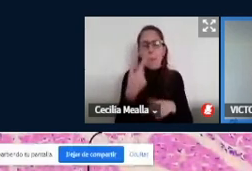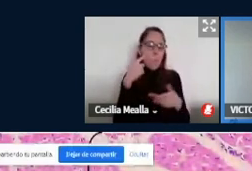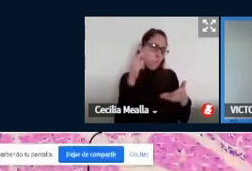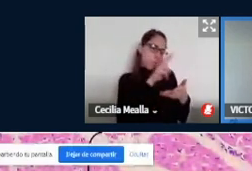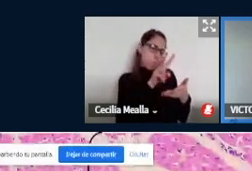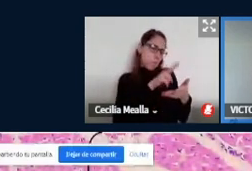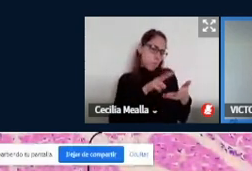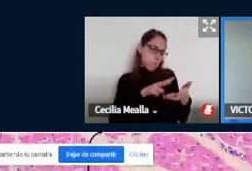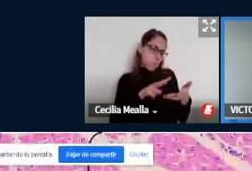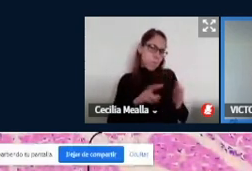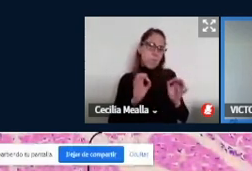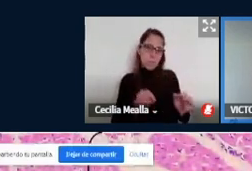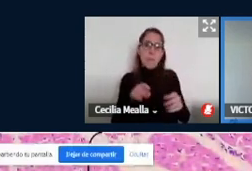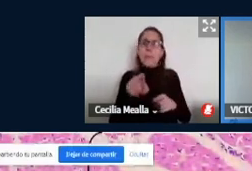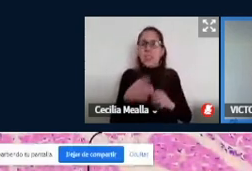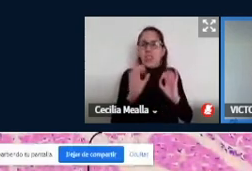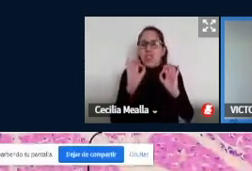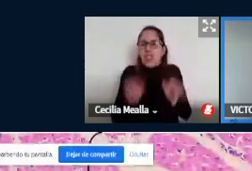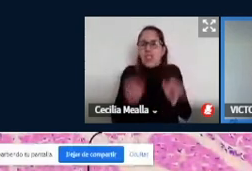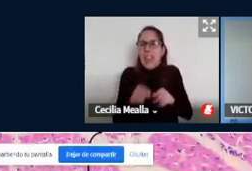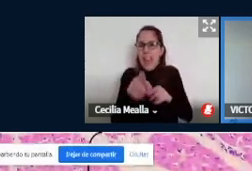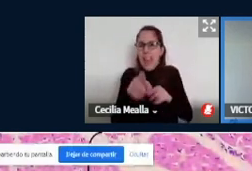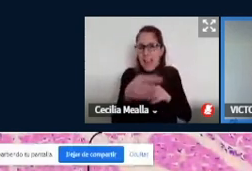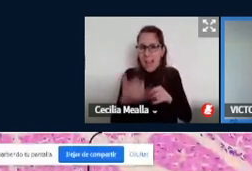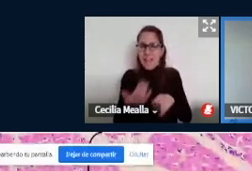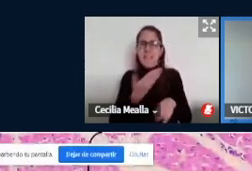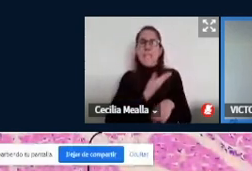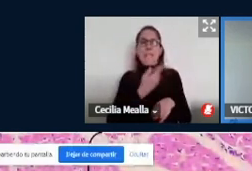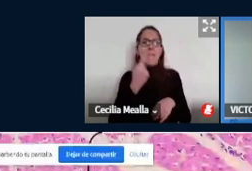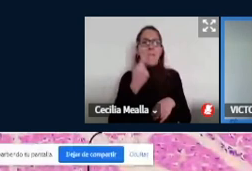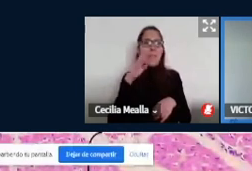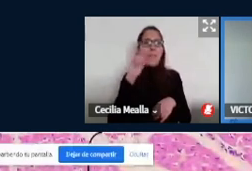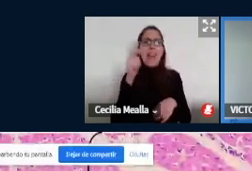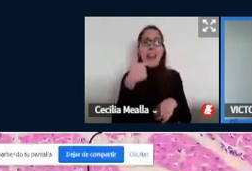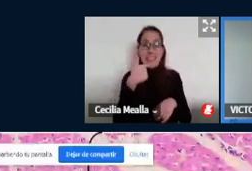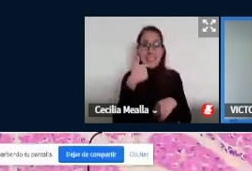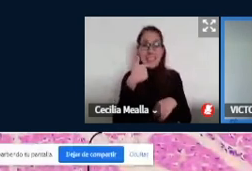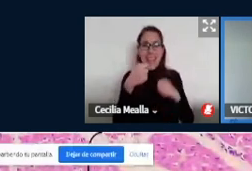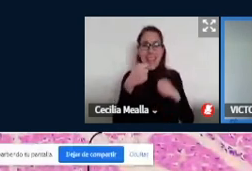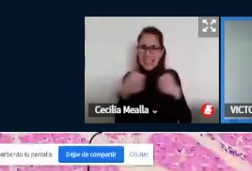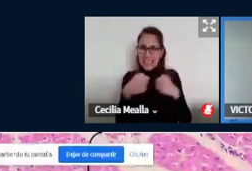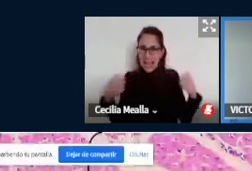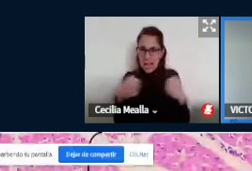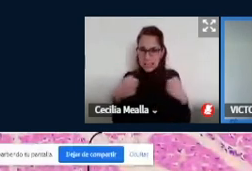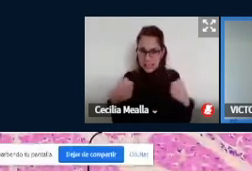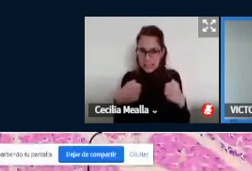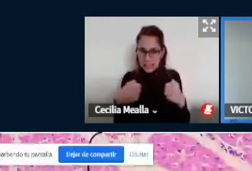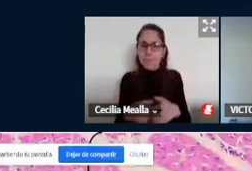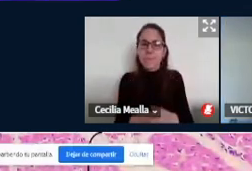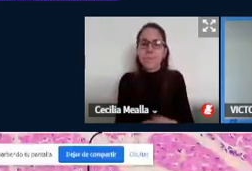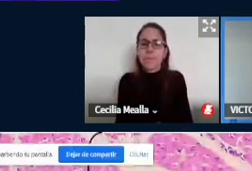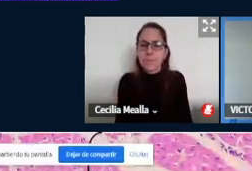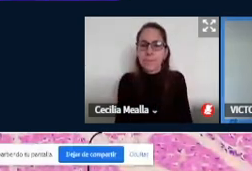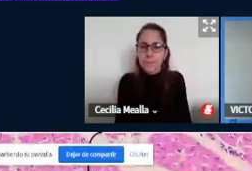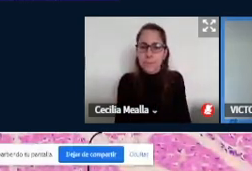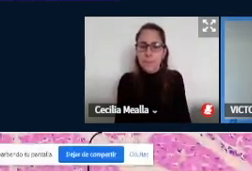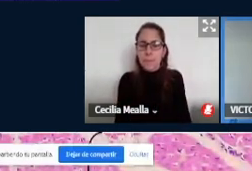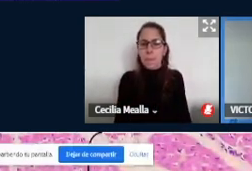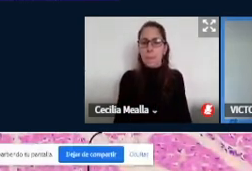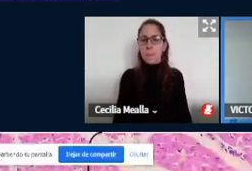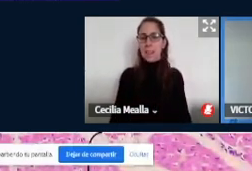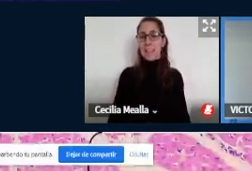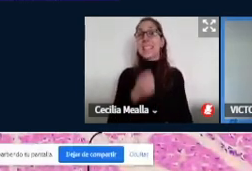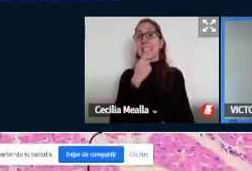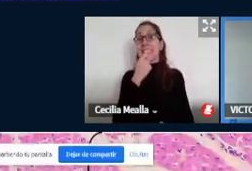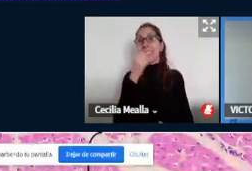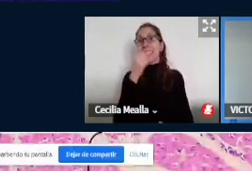también tenemos fibras elásticas, ¿sí? Pero acá lo que nos permite es ubicarnos bien. Cuando vayamos a un